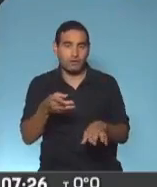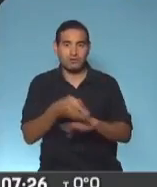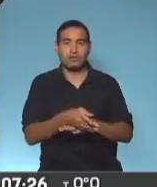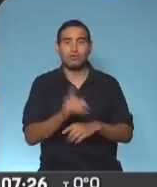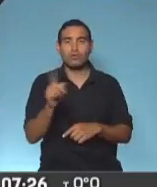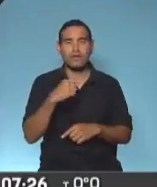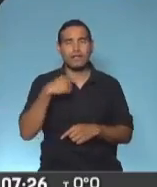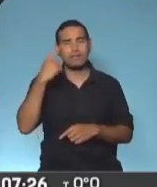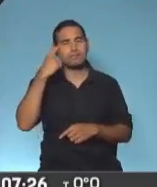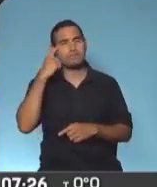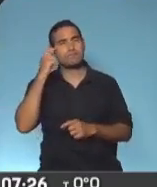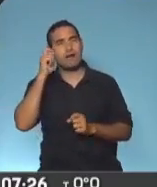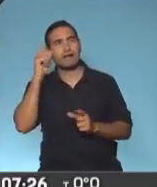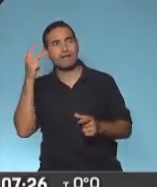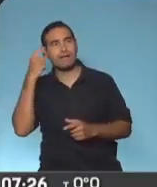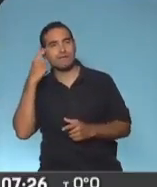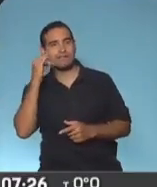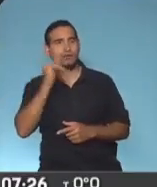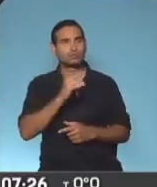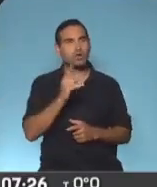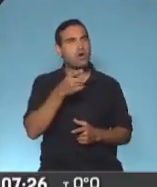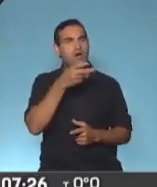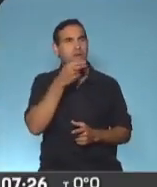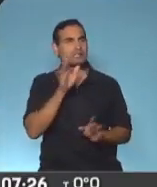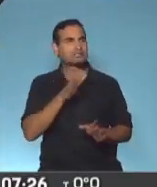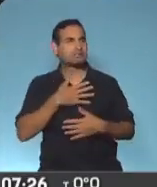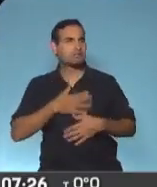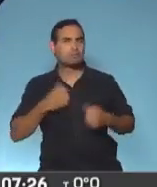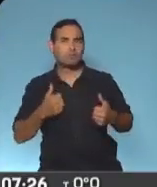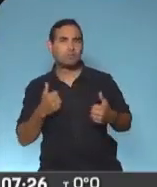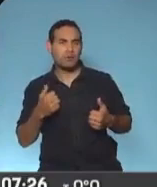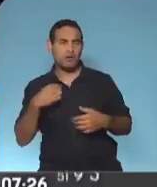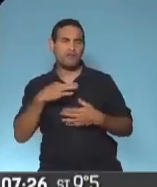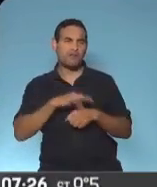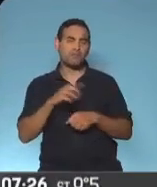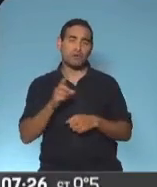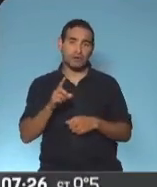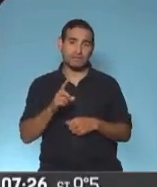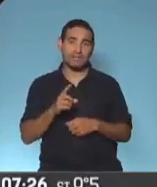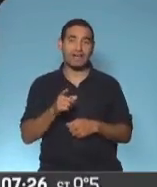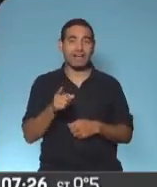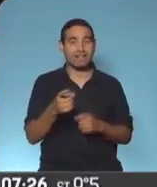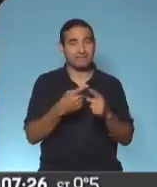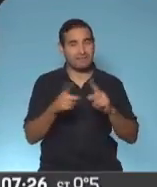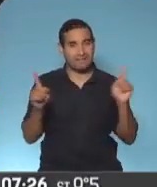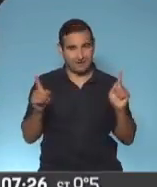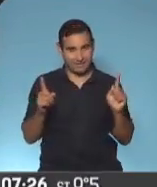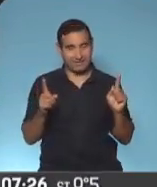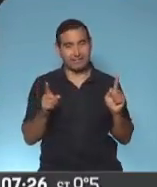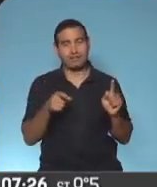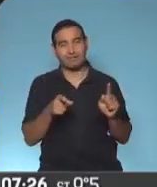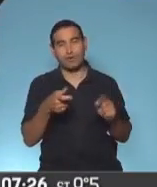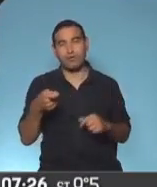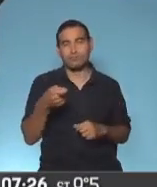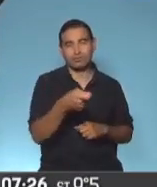que se imaginó que podía no pasar nada, que podía no tener la enfermedad, porque en ese caso sería una figura mucho menor, un